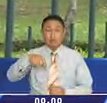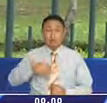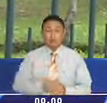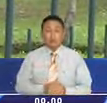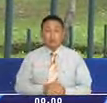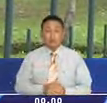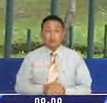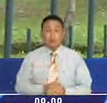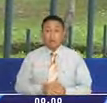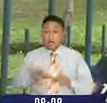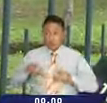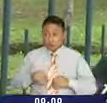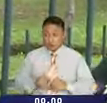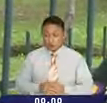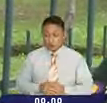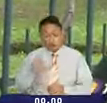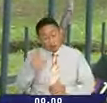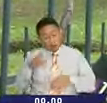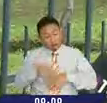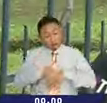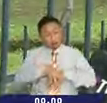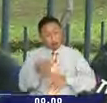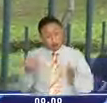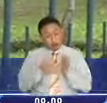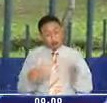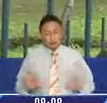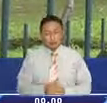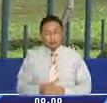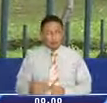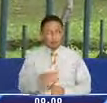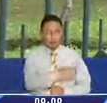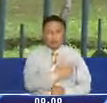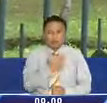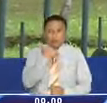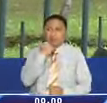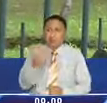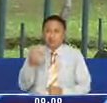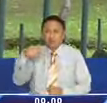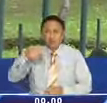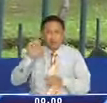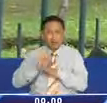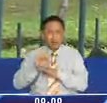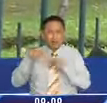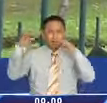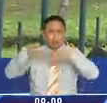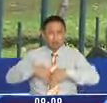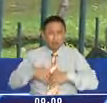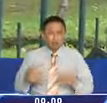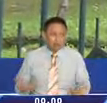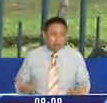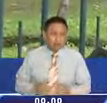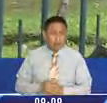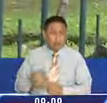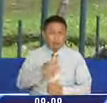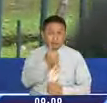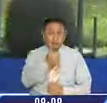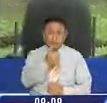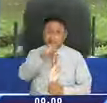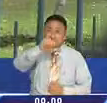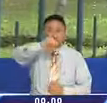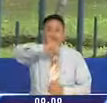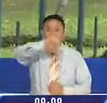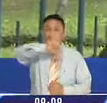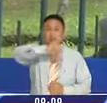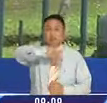que ellos dicen, nos tocaría a otro paro. A ellos les importa nada. Entonces, eso no está correcto. El gobierno